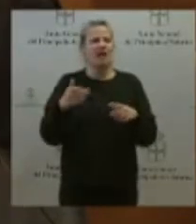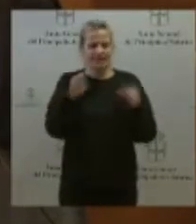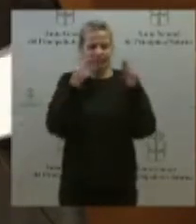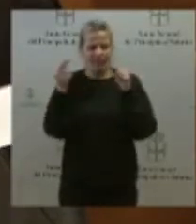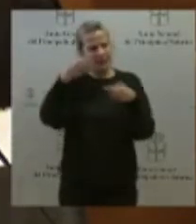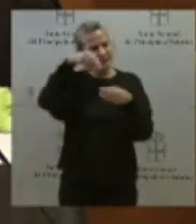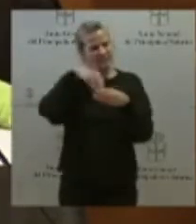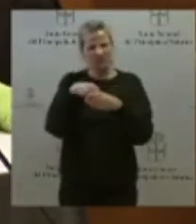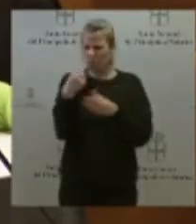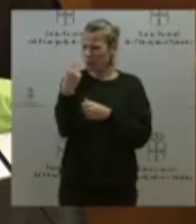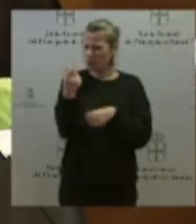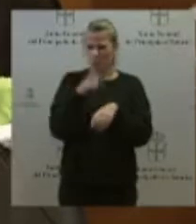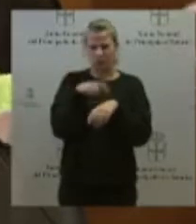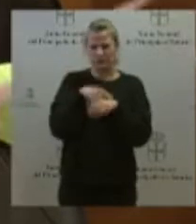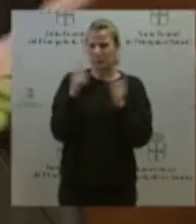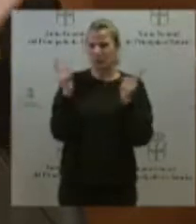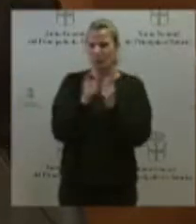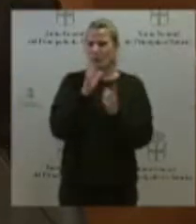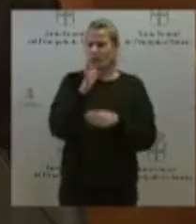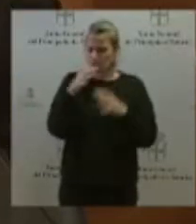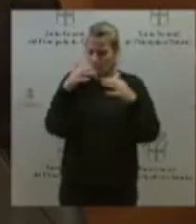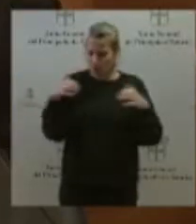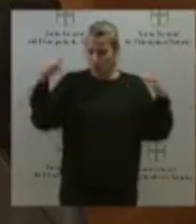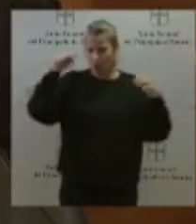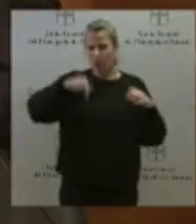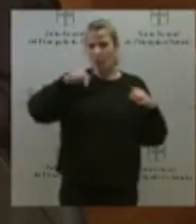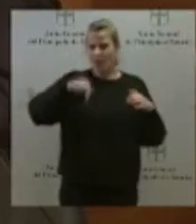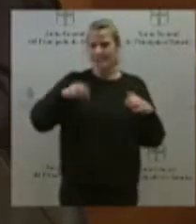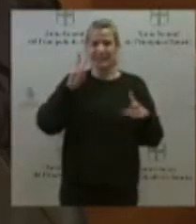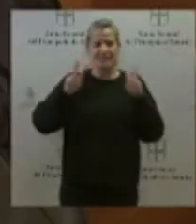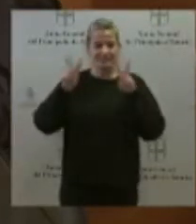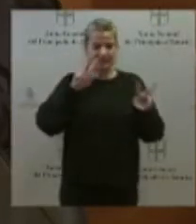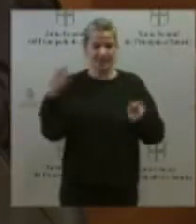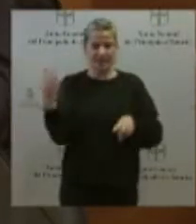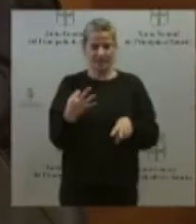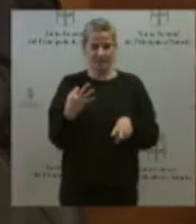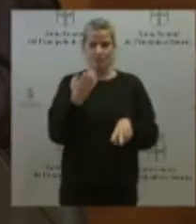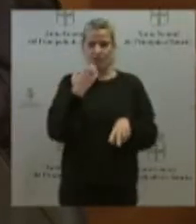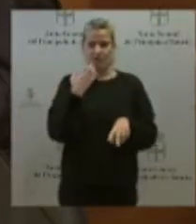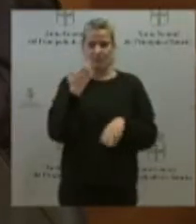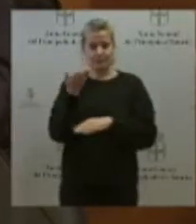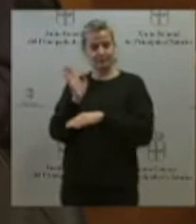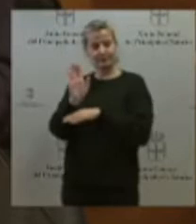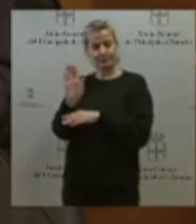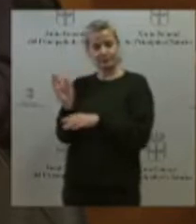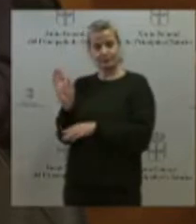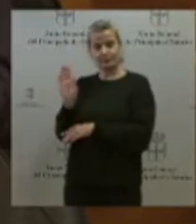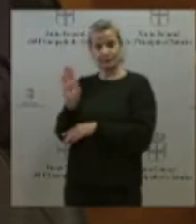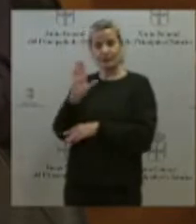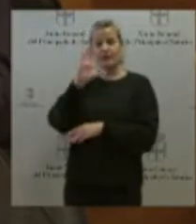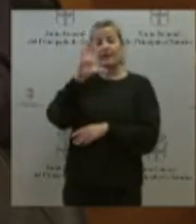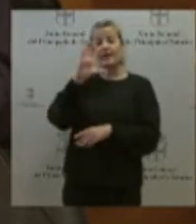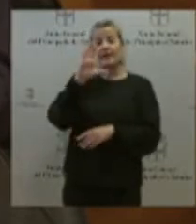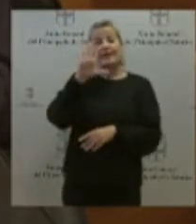lo visibilice. Le quiero enseñar un símbolo de esta violencia. Estos 50 céntimos es un símbolo de